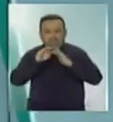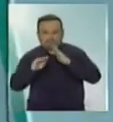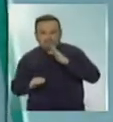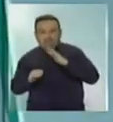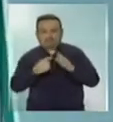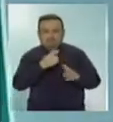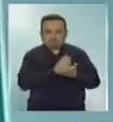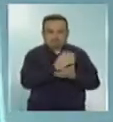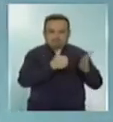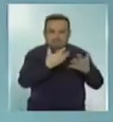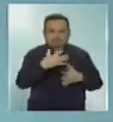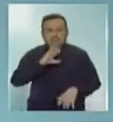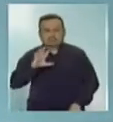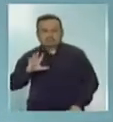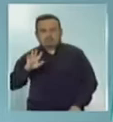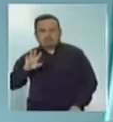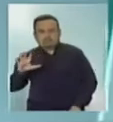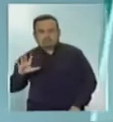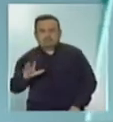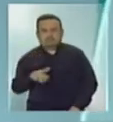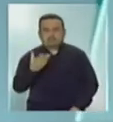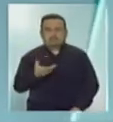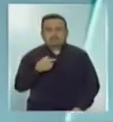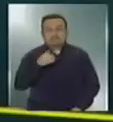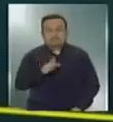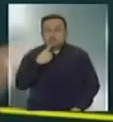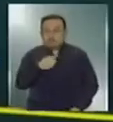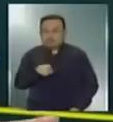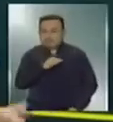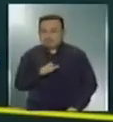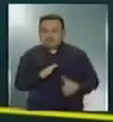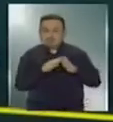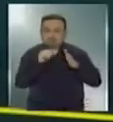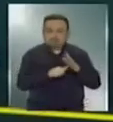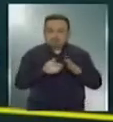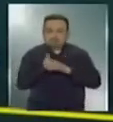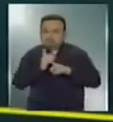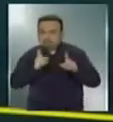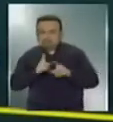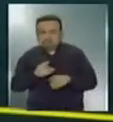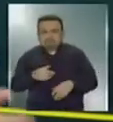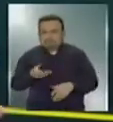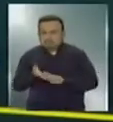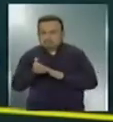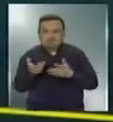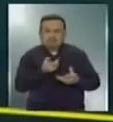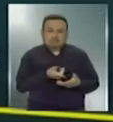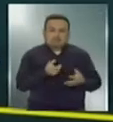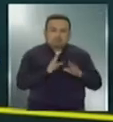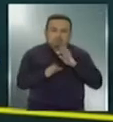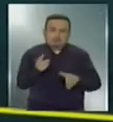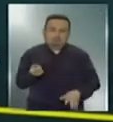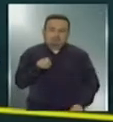decreciente. Parten 65 mil, 55 mil, 45 mil. Y eso nos permite que esas personas sigan en la casa, no salgan a buscar el sustento diario y